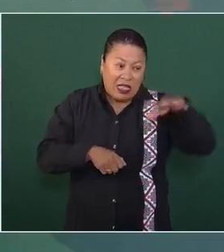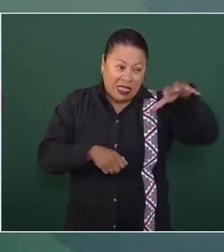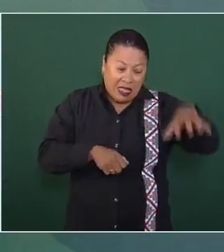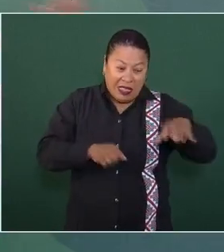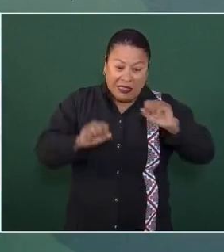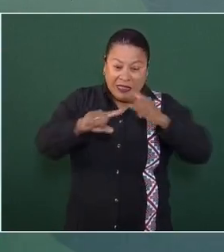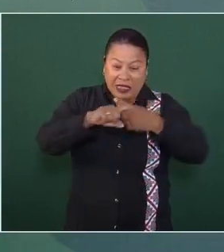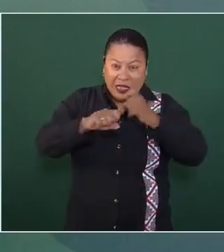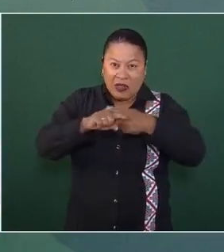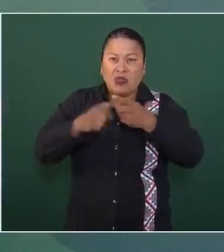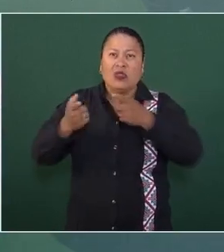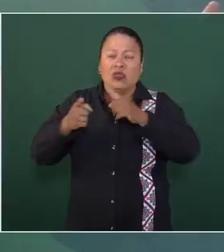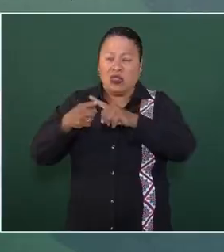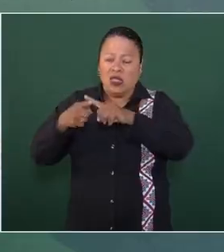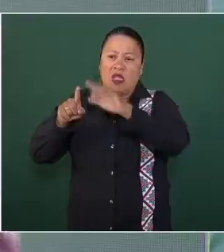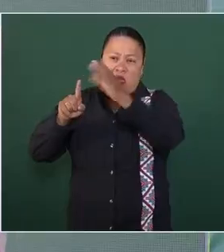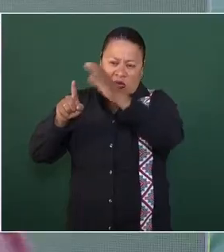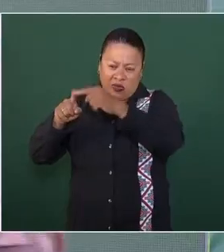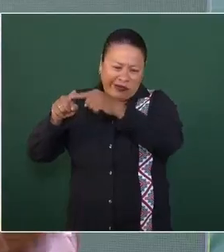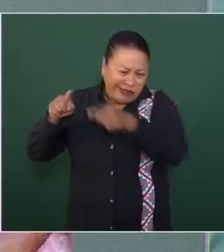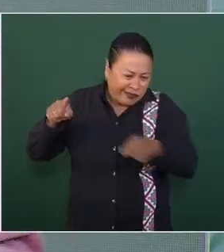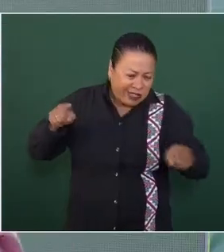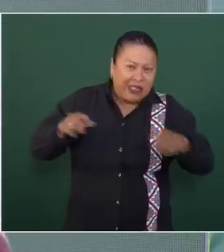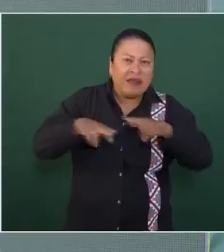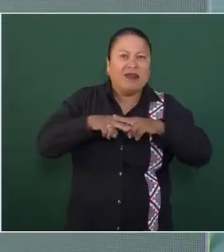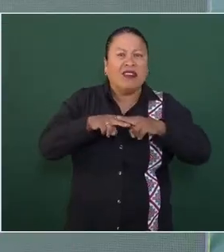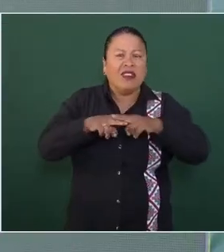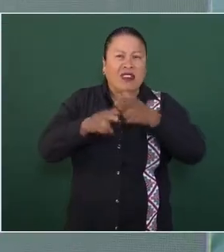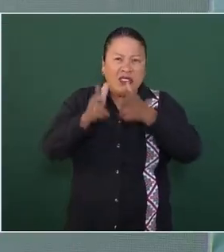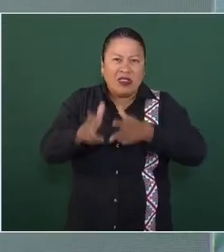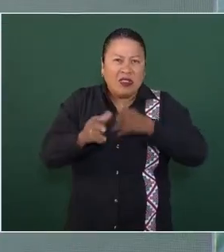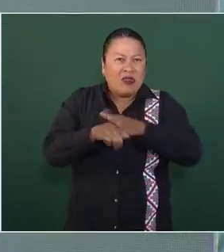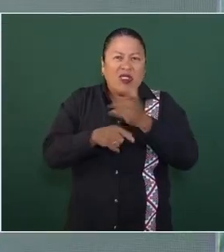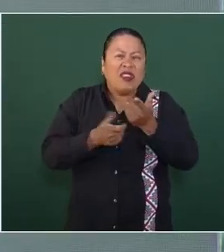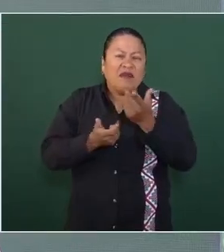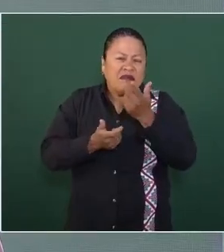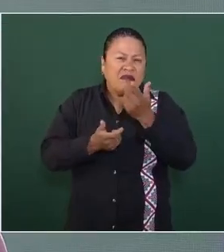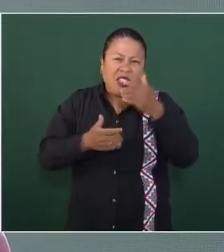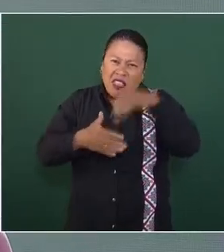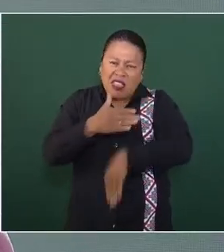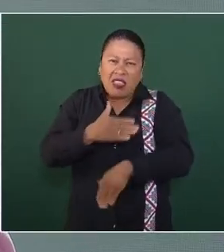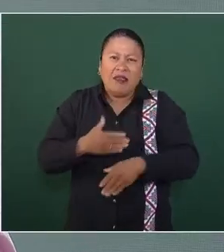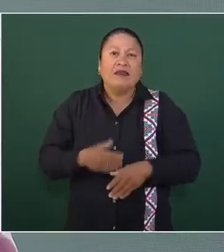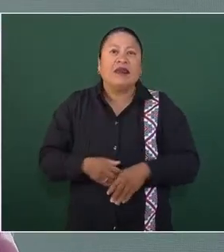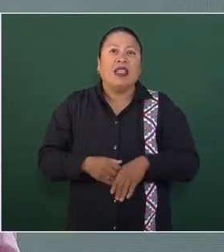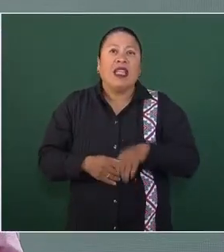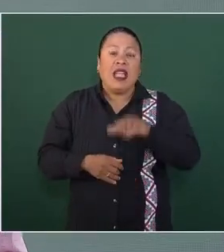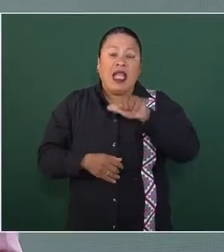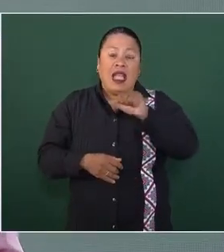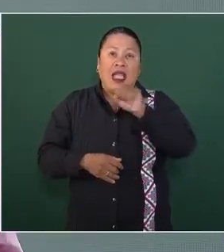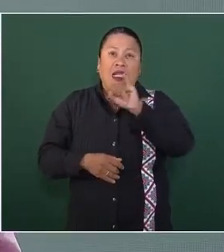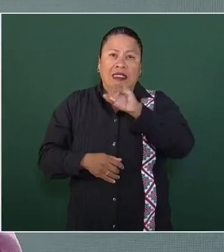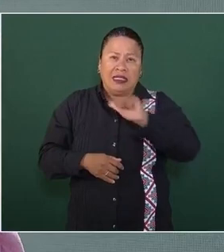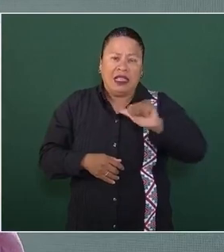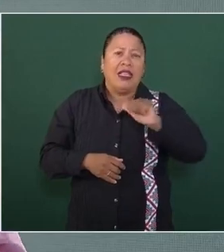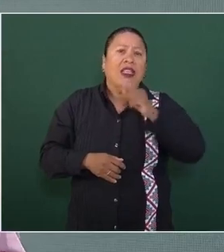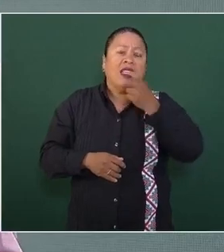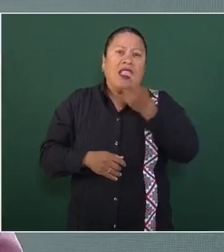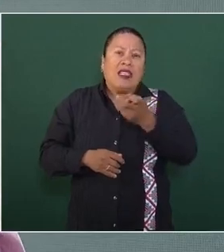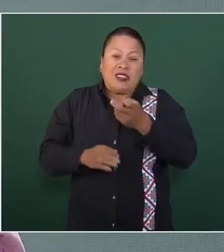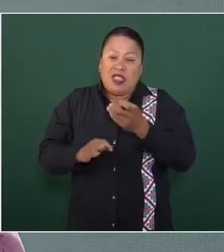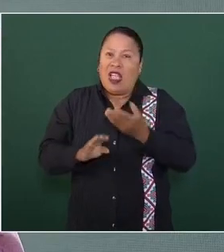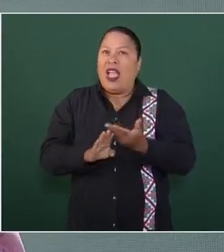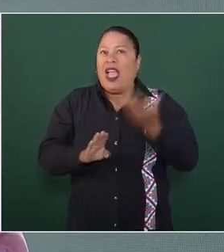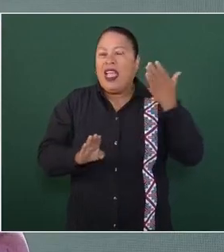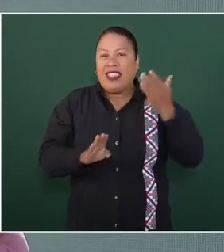Salina Cruz Coatzacoalcos y el ferrocarril? porque Asia no era lo que es